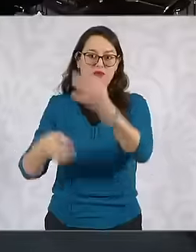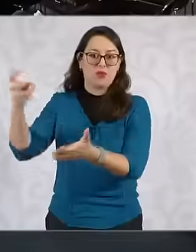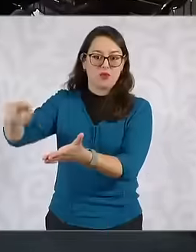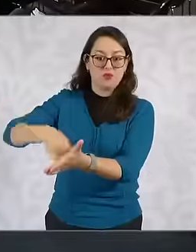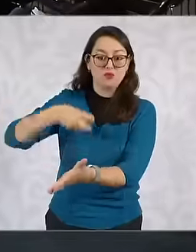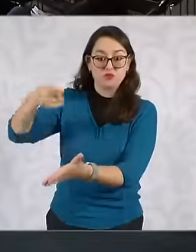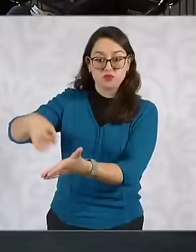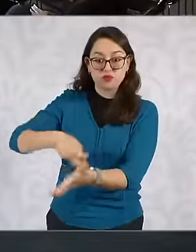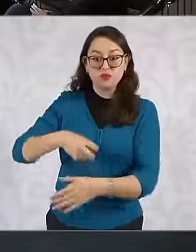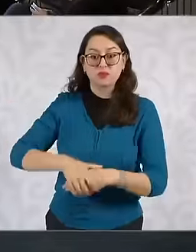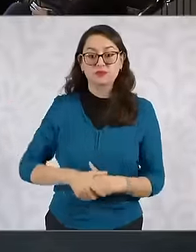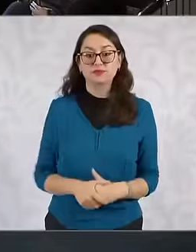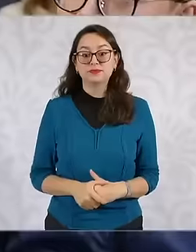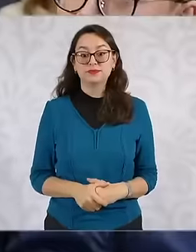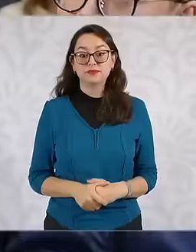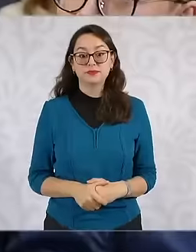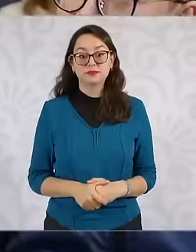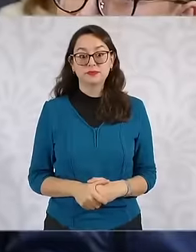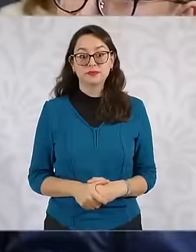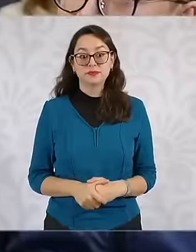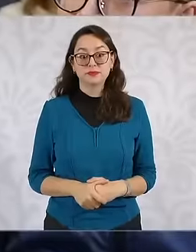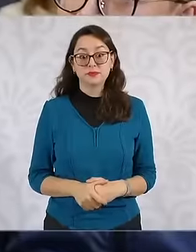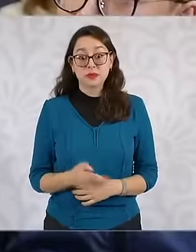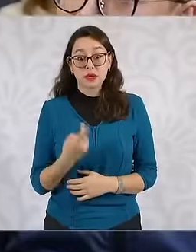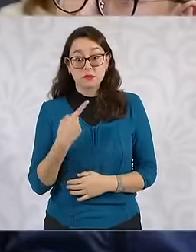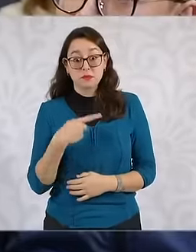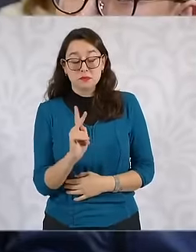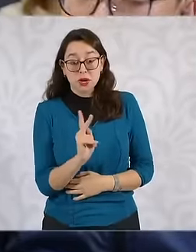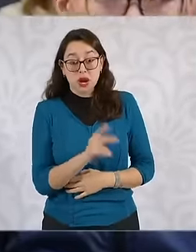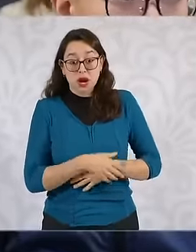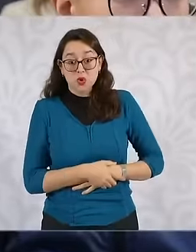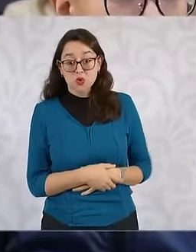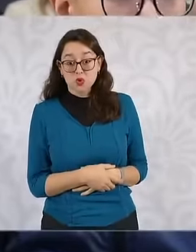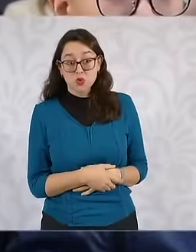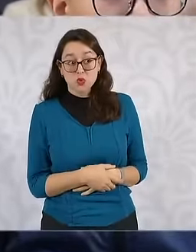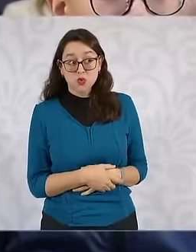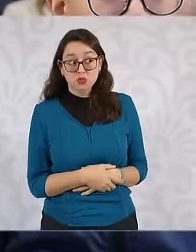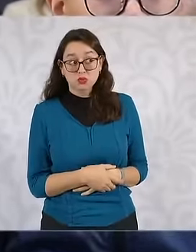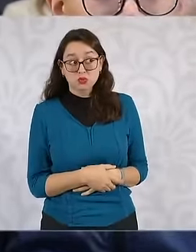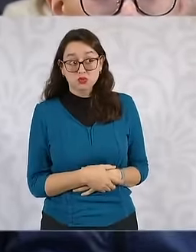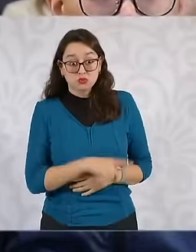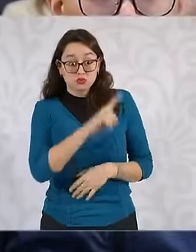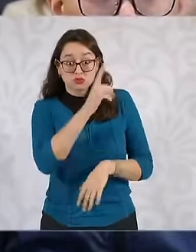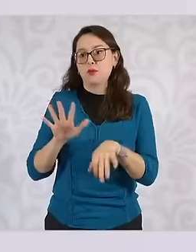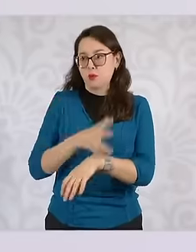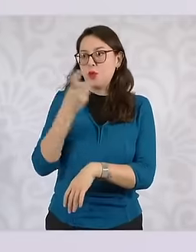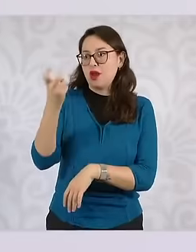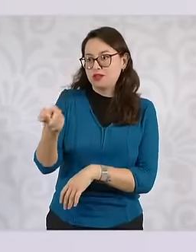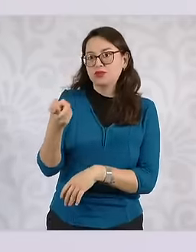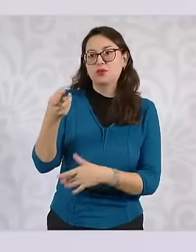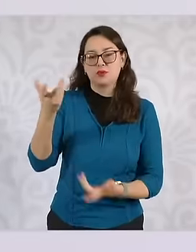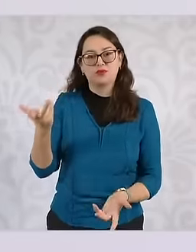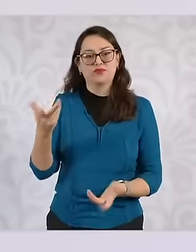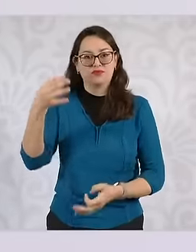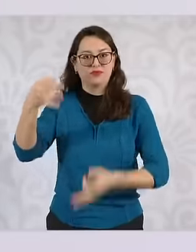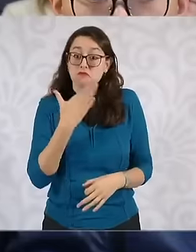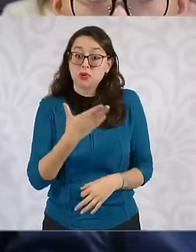Pero sí está consciente de que Estados Unidos es quien le ha traído a México esta